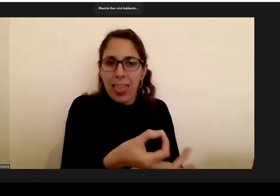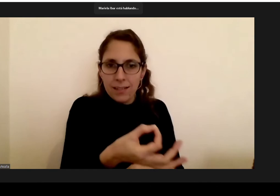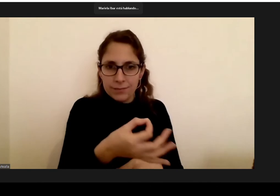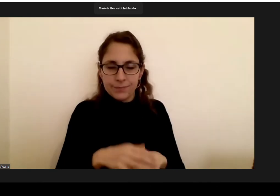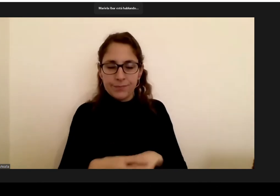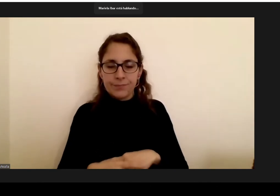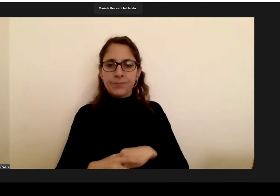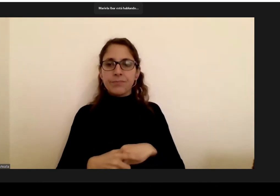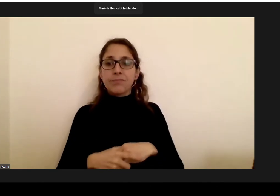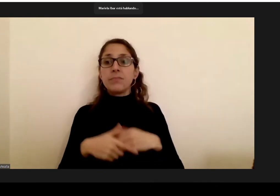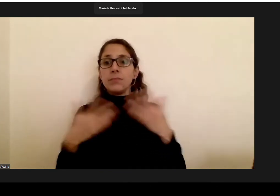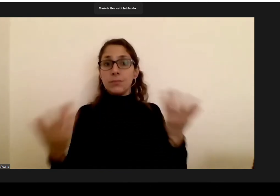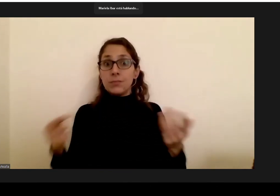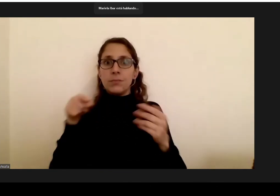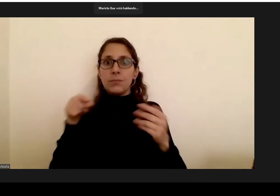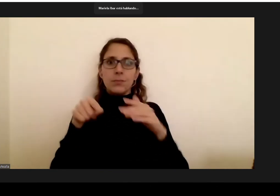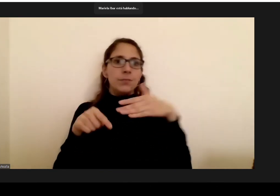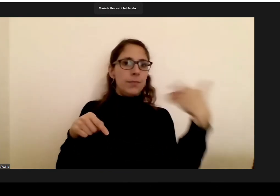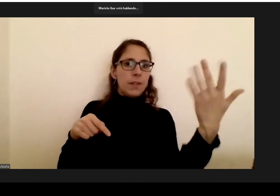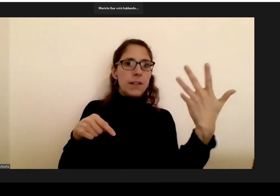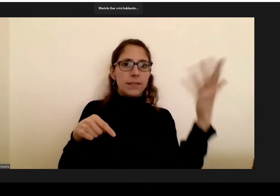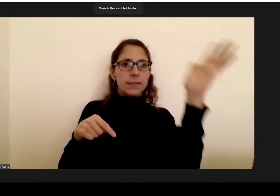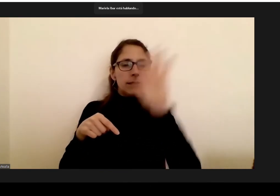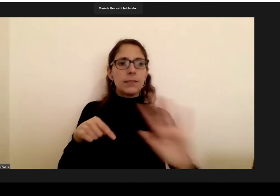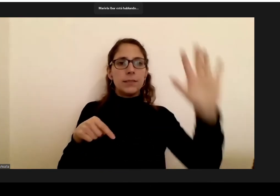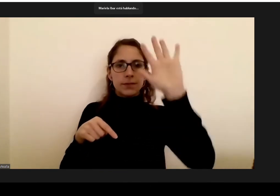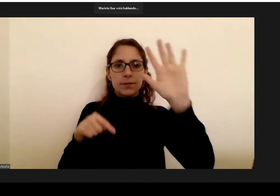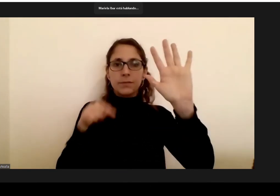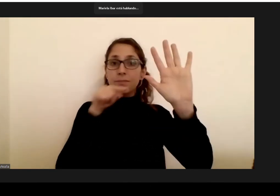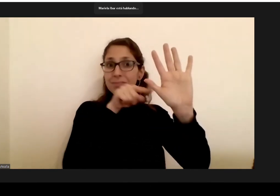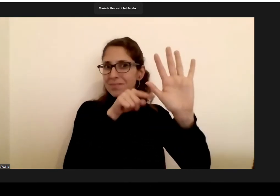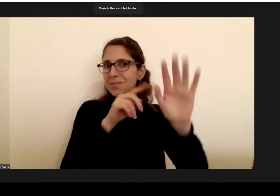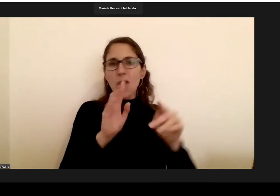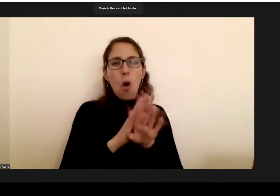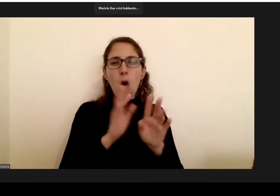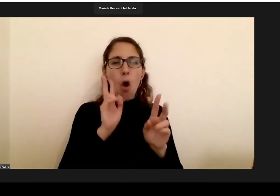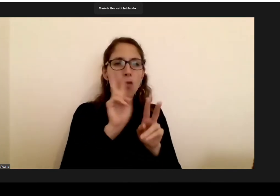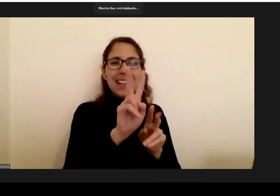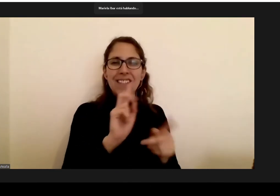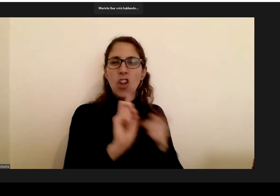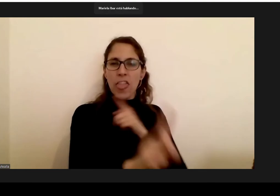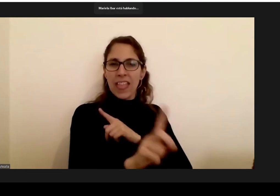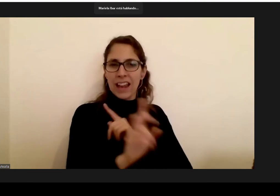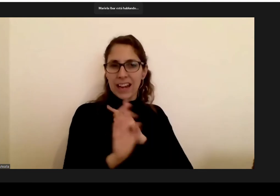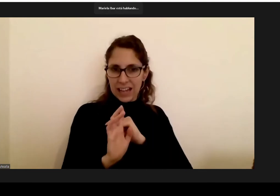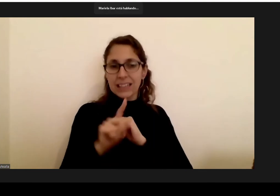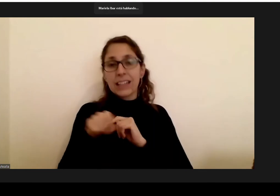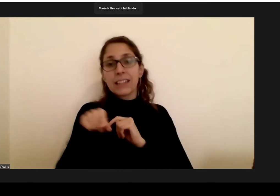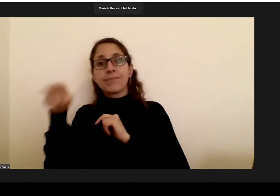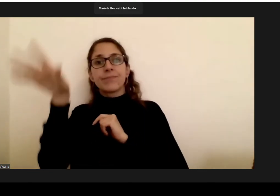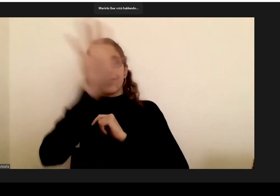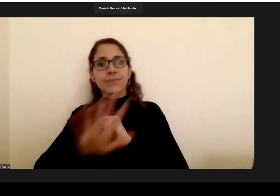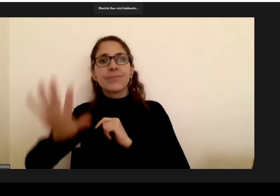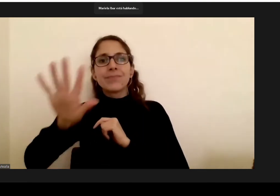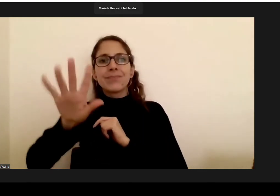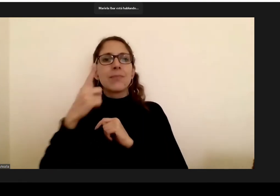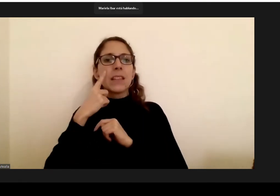en el caso izquierdo es una observación directa de la muestra, ¿sí? En el caso de la derecha sería una impronta de la muestra.